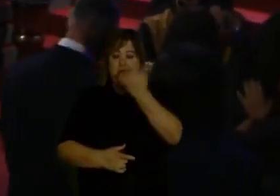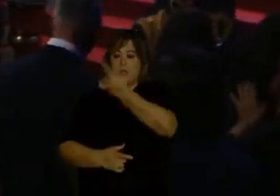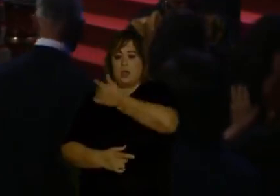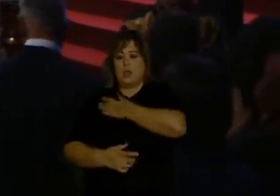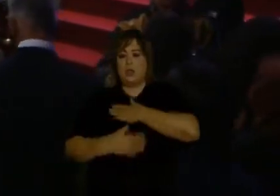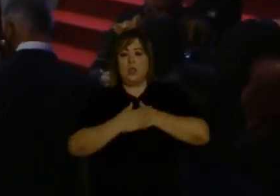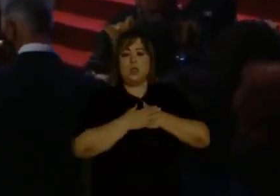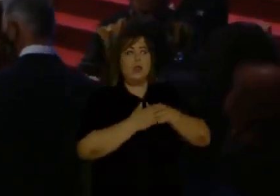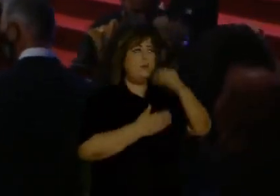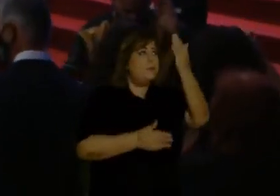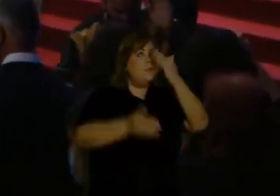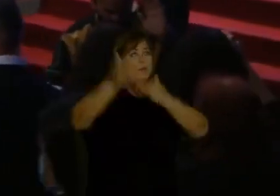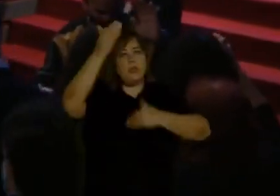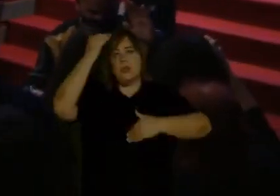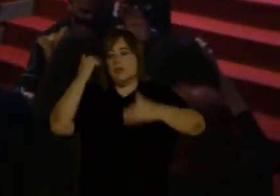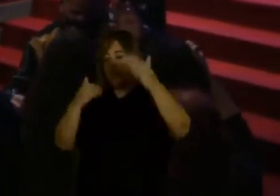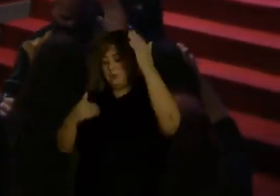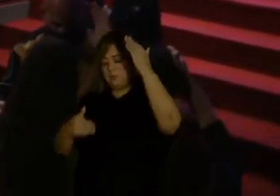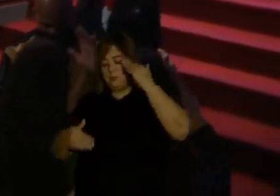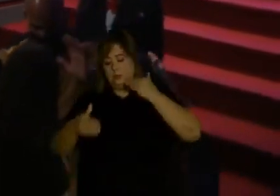amor, ven,